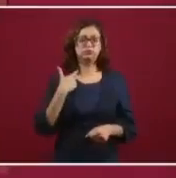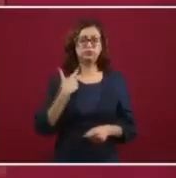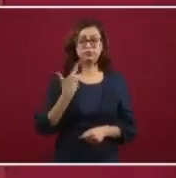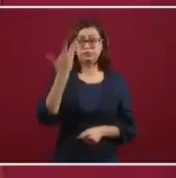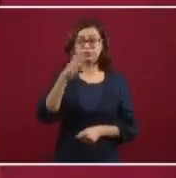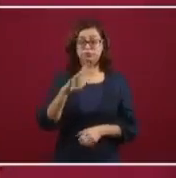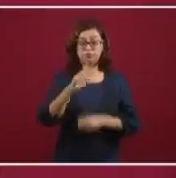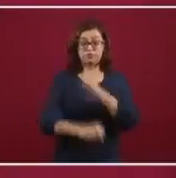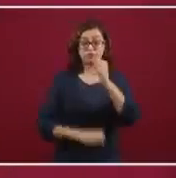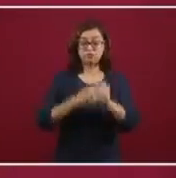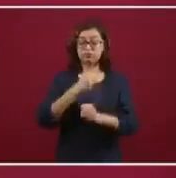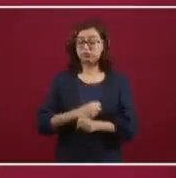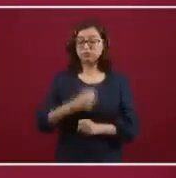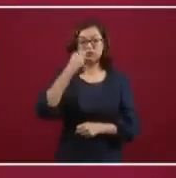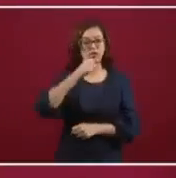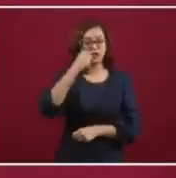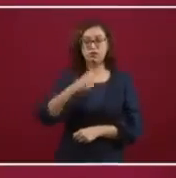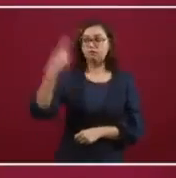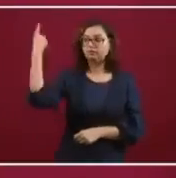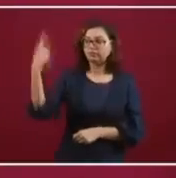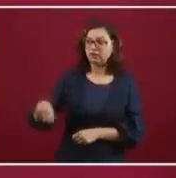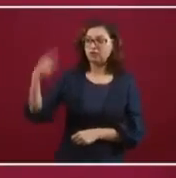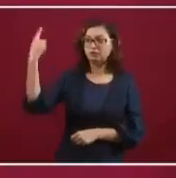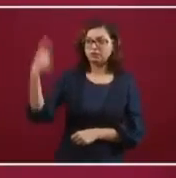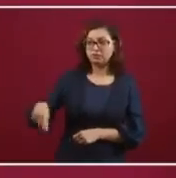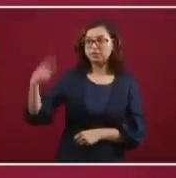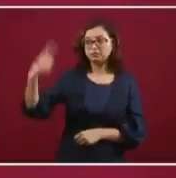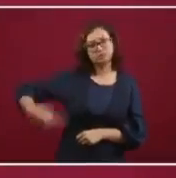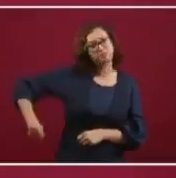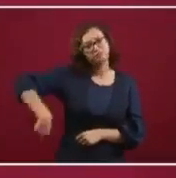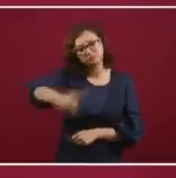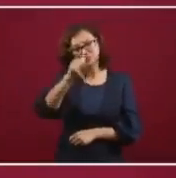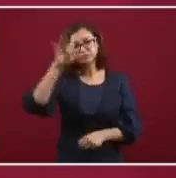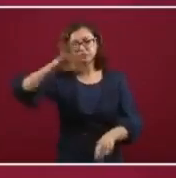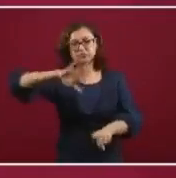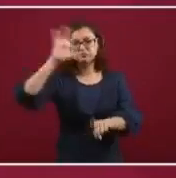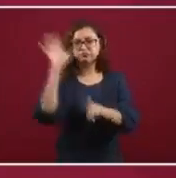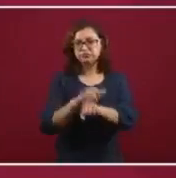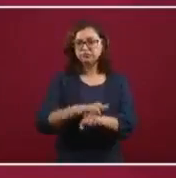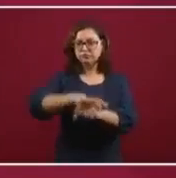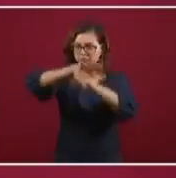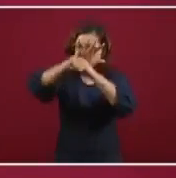estarles dando instrucciones de reprimir,